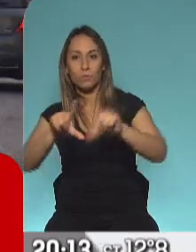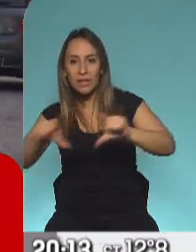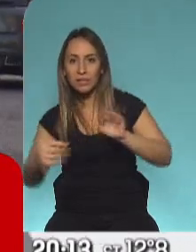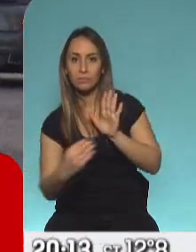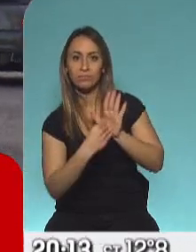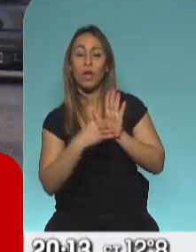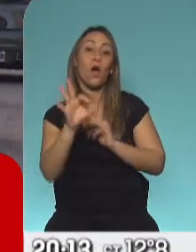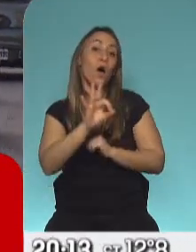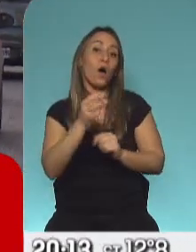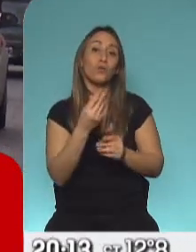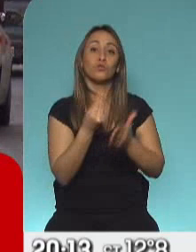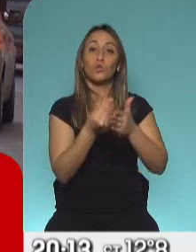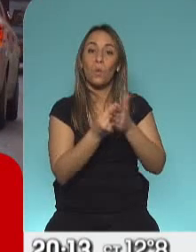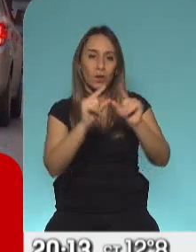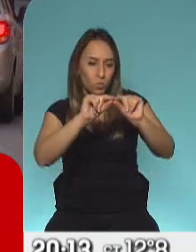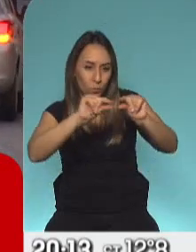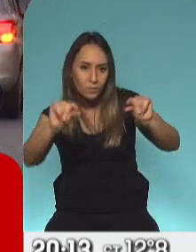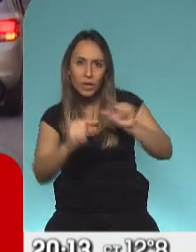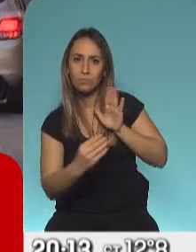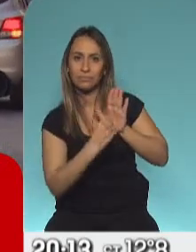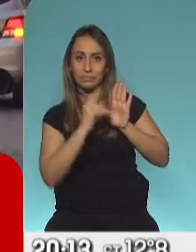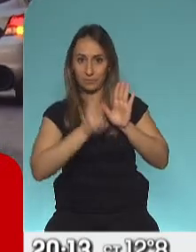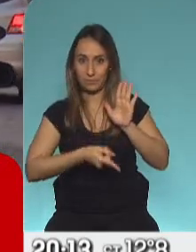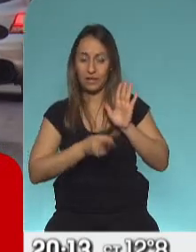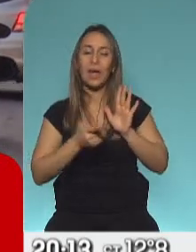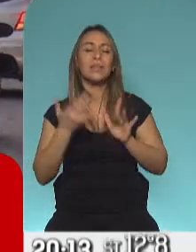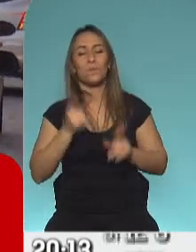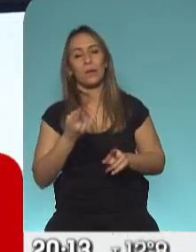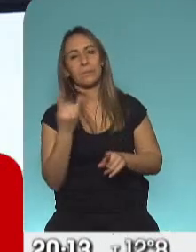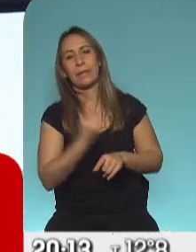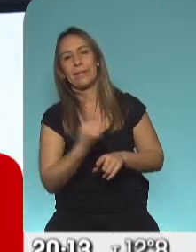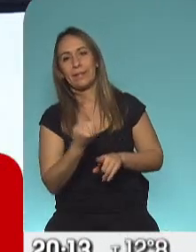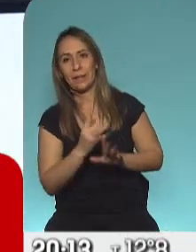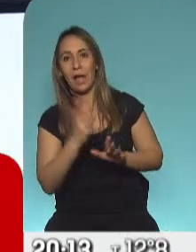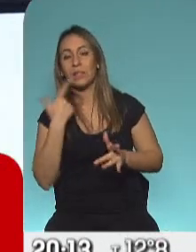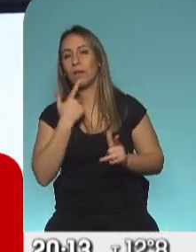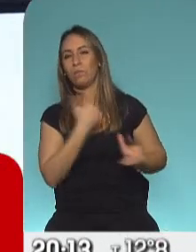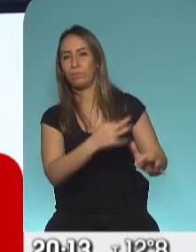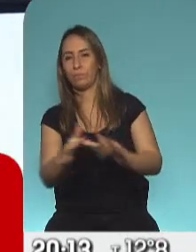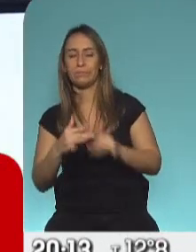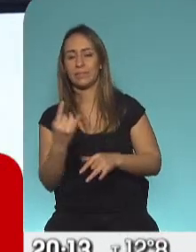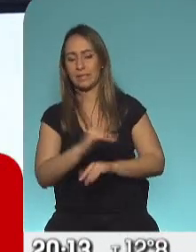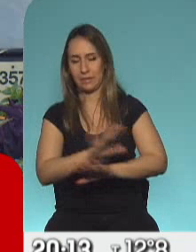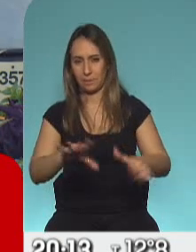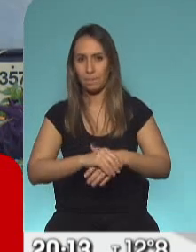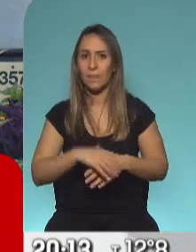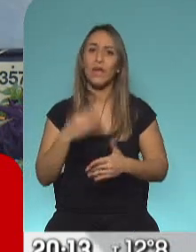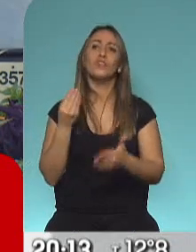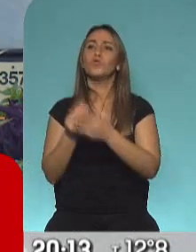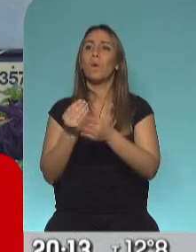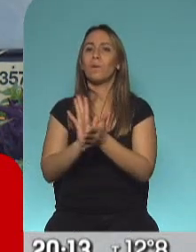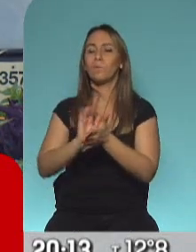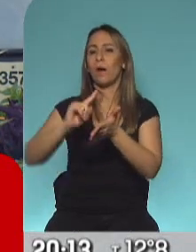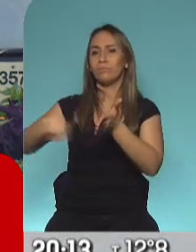el número de tu SUBE. También se desmintió el hecho de que la SUBE pase a estar directamente sin funcionar, inhabilitada para